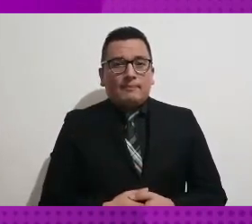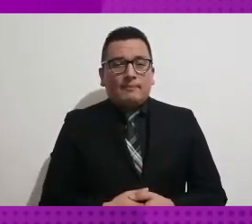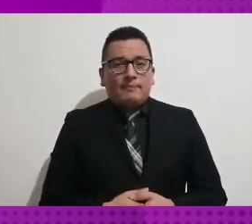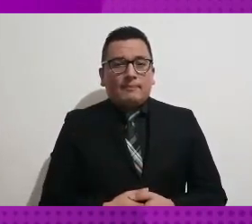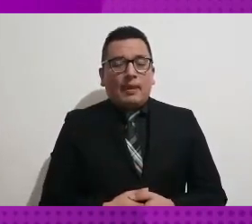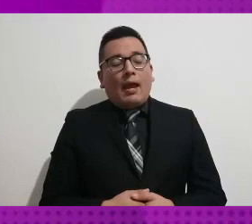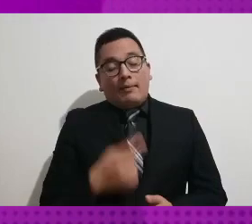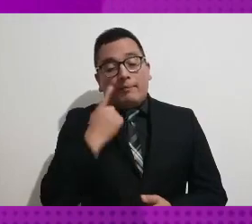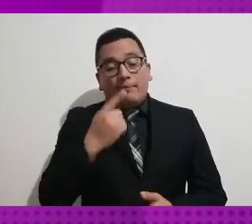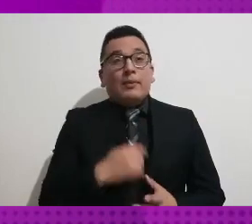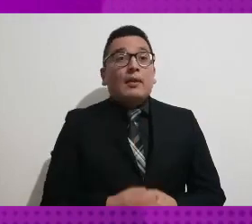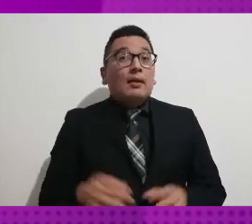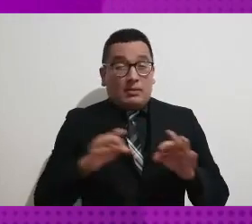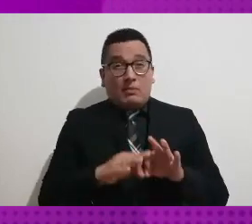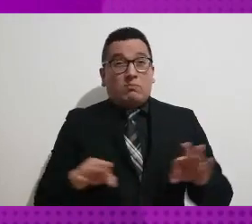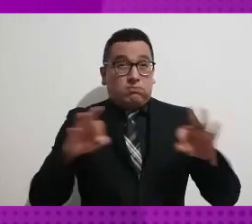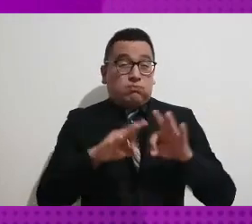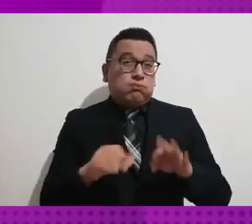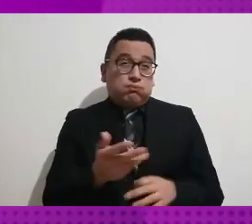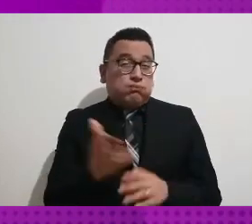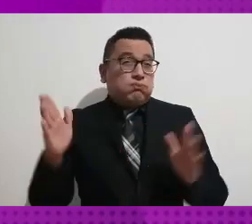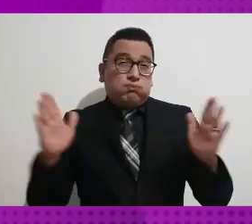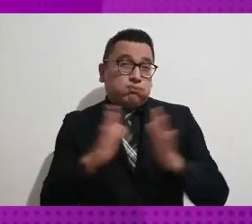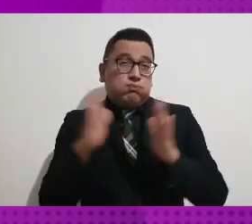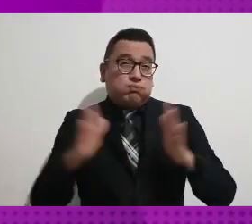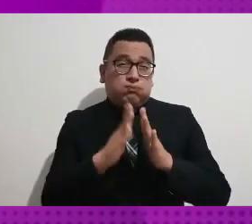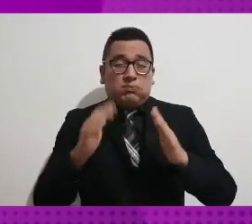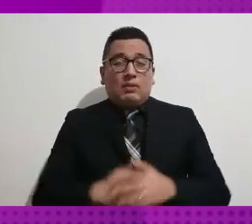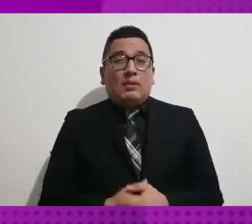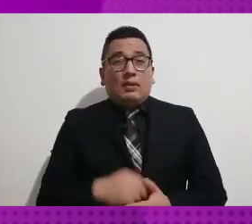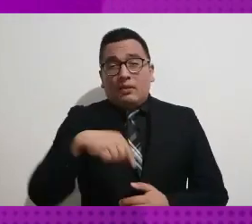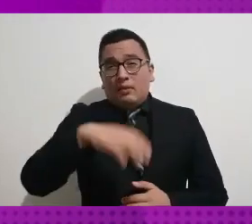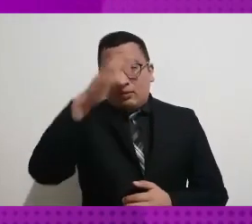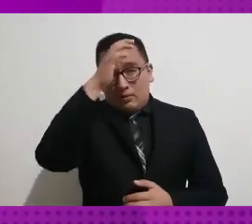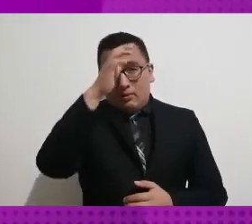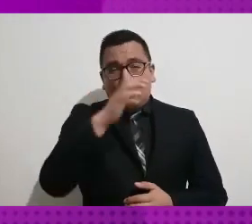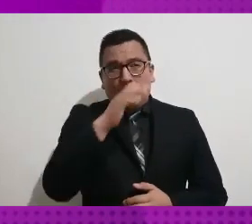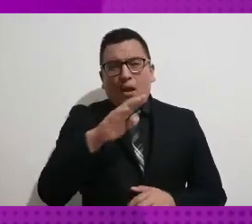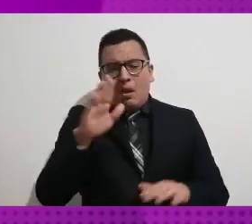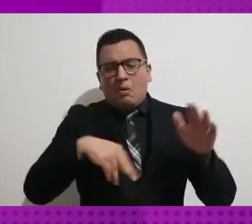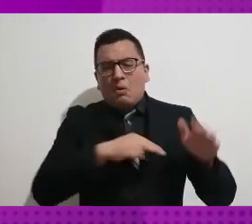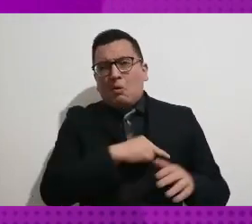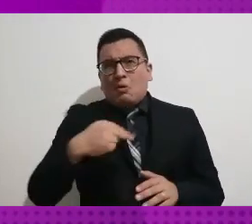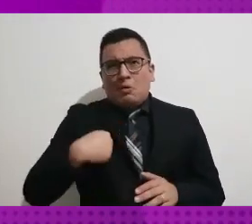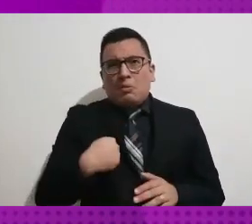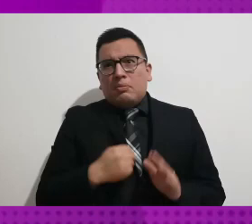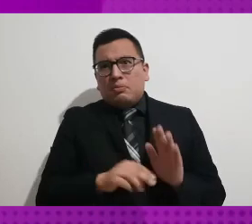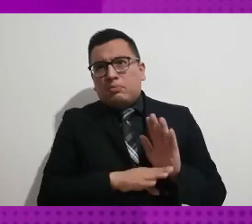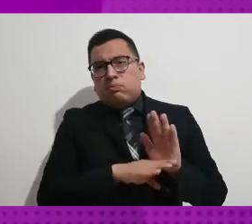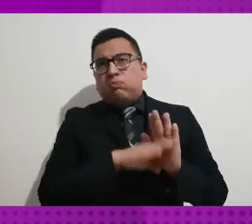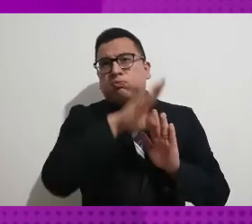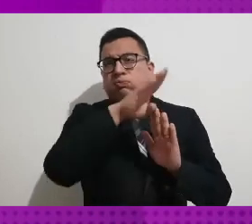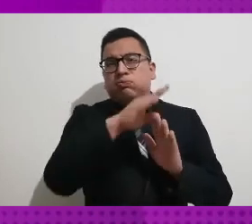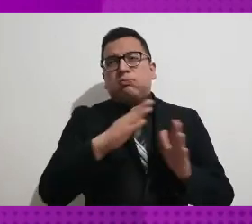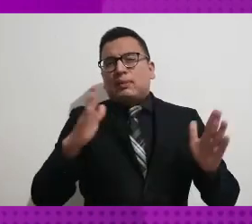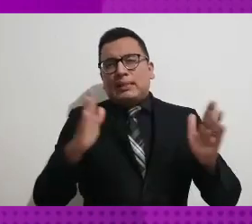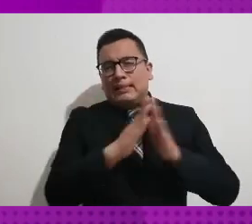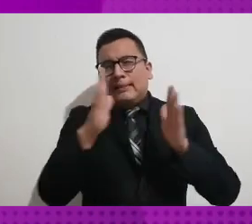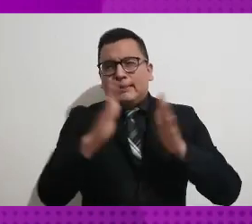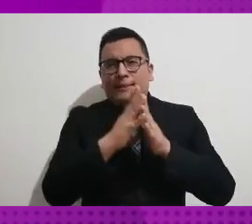hecho de la participación, ¿verdad? De hecho, en Coahuila a veces hemos repuntado en participación también en general